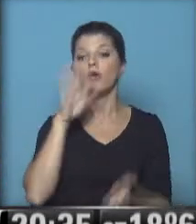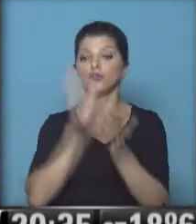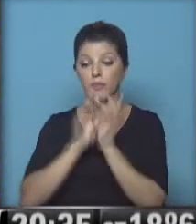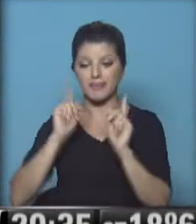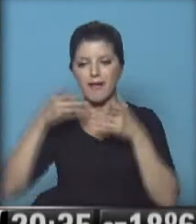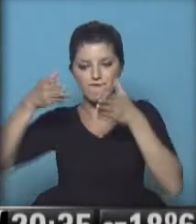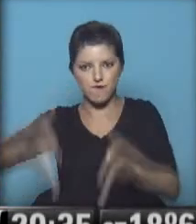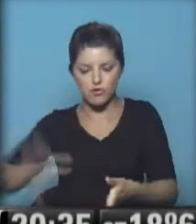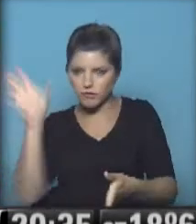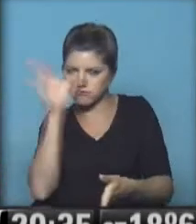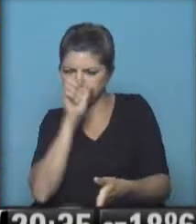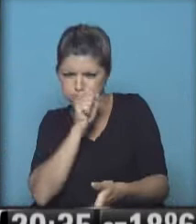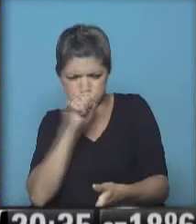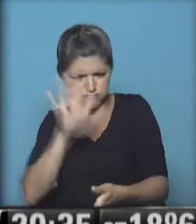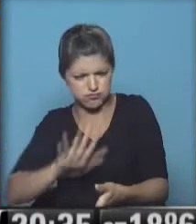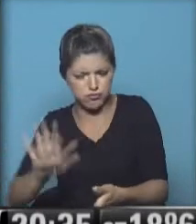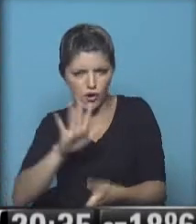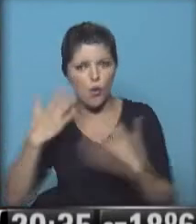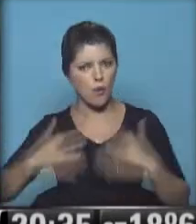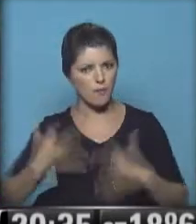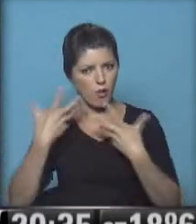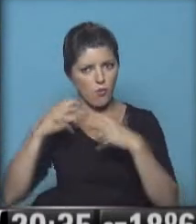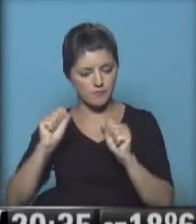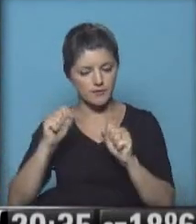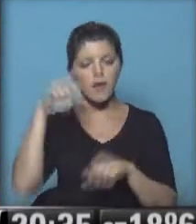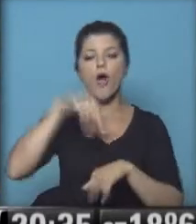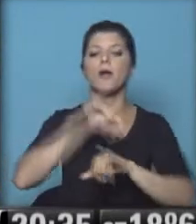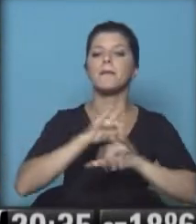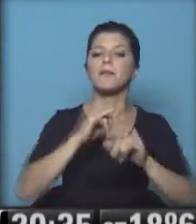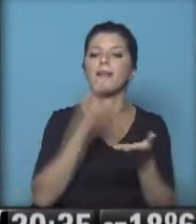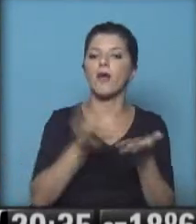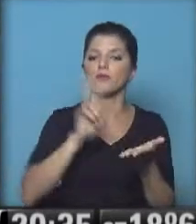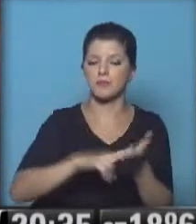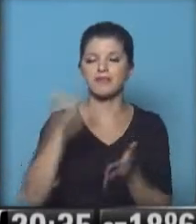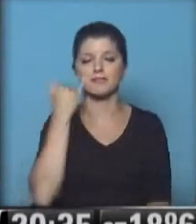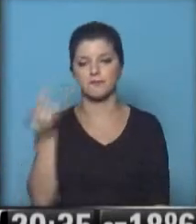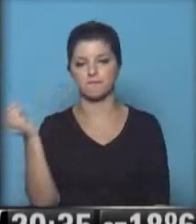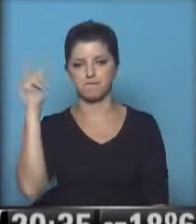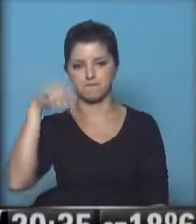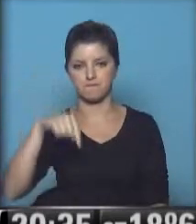clandestinas y de los restos que aparecen en México. Hacemos una nueva pausa en Visión 7 Central. Ya estamos.